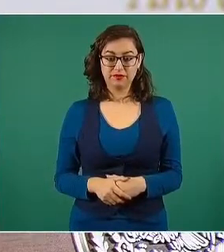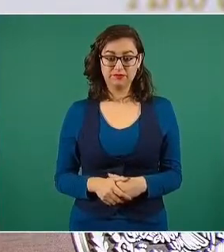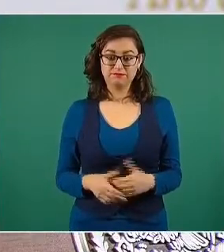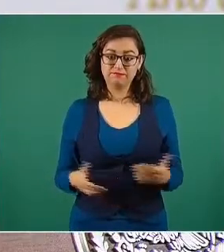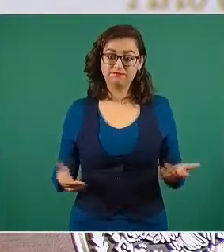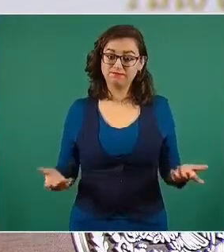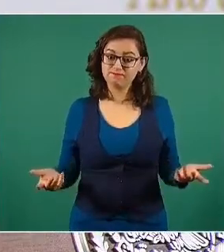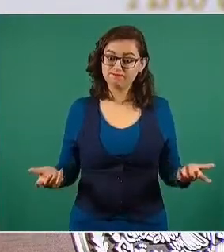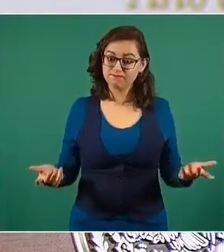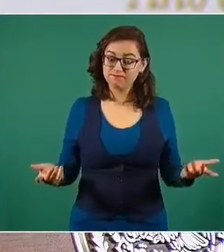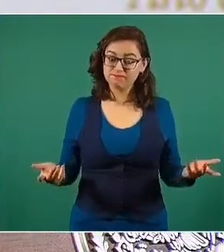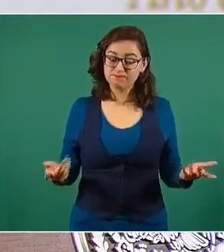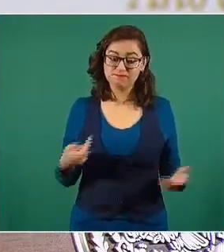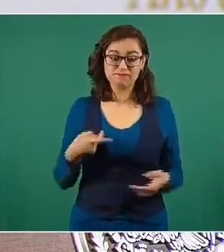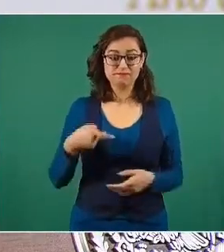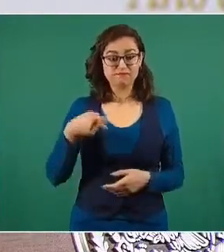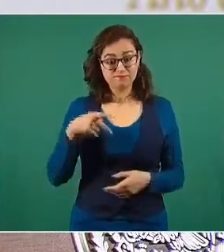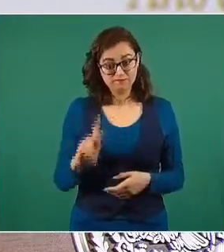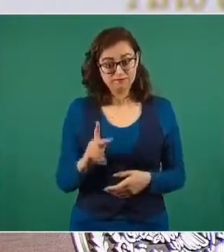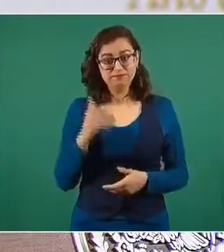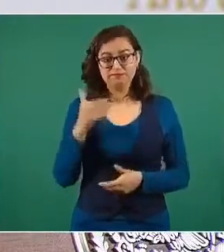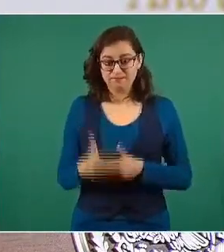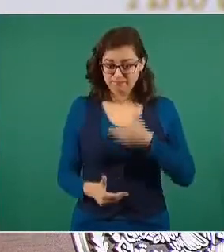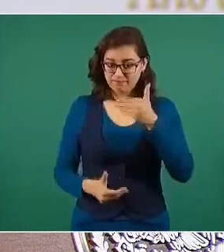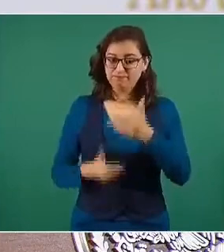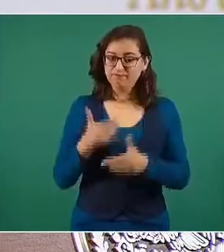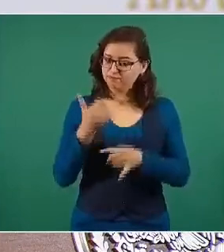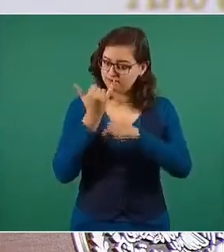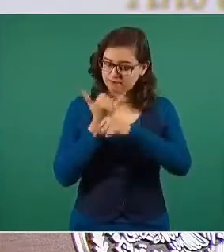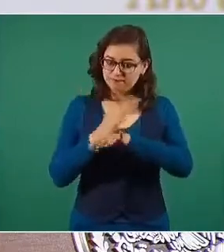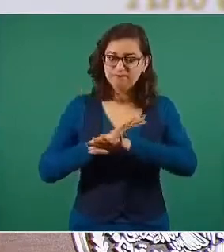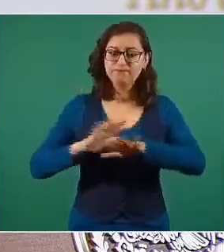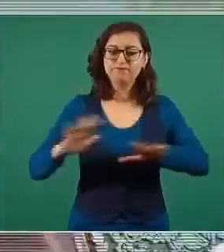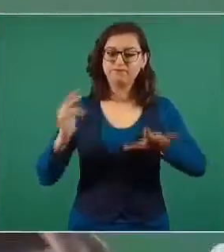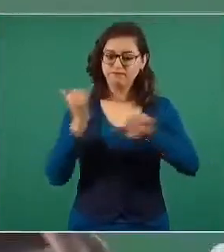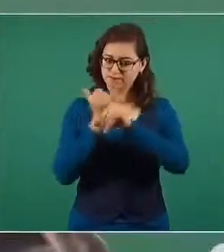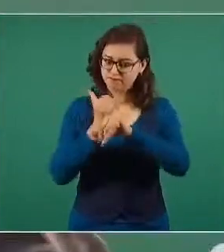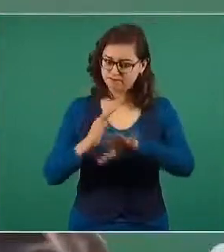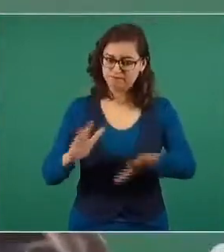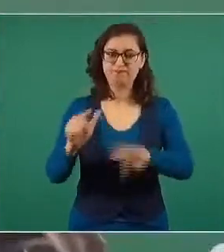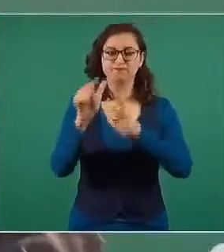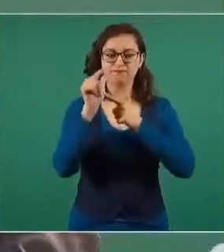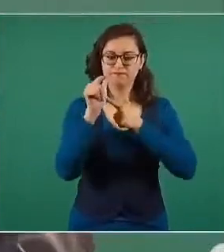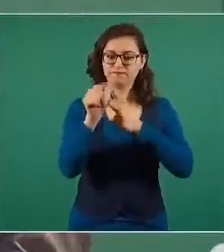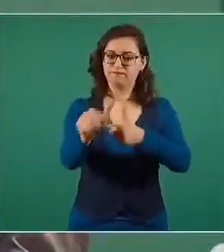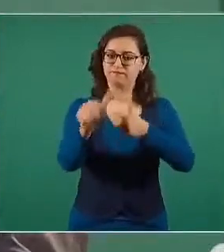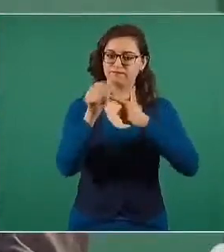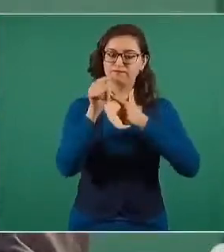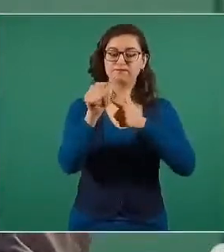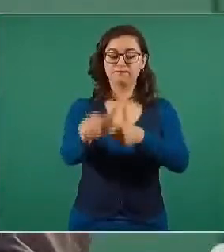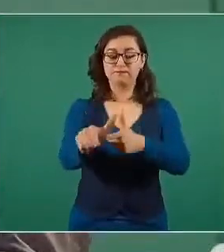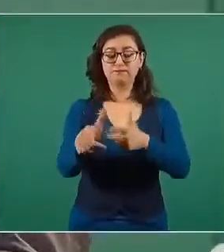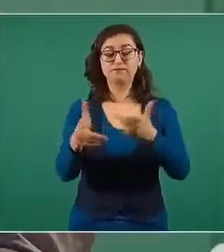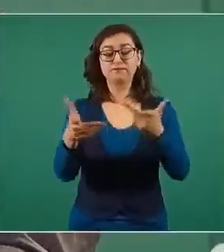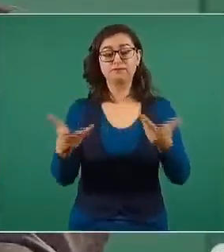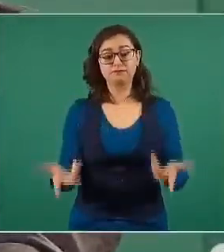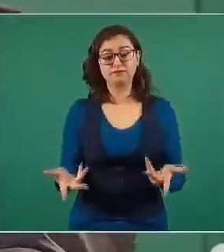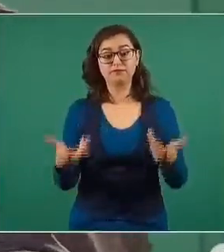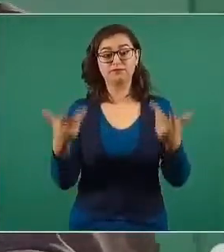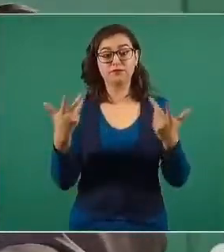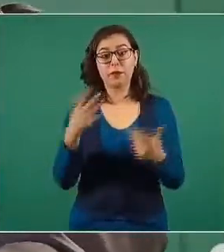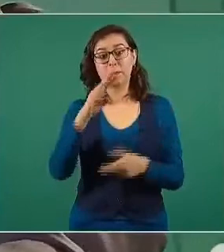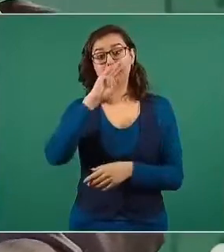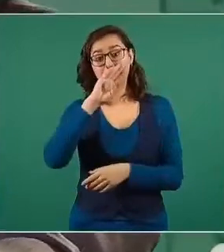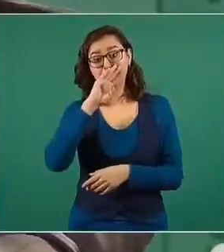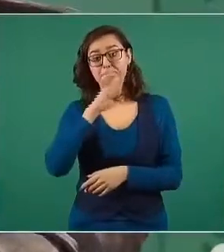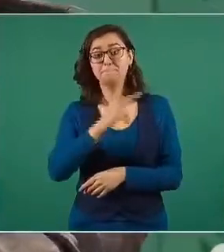Pero vamos a seguir hablando de eso, porque aprovecho para decirle a las